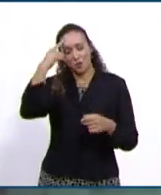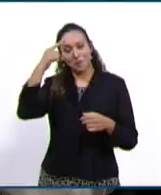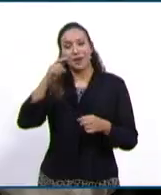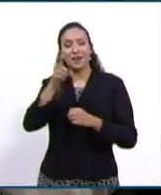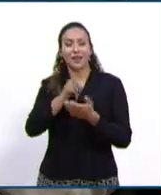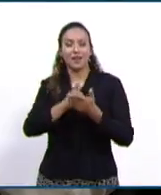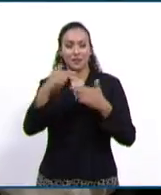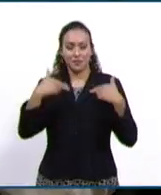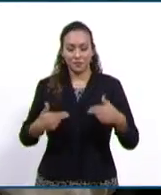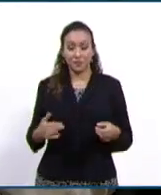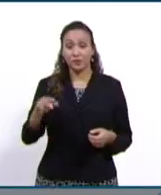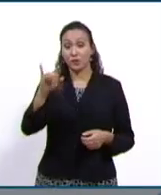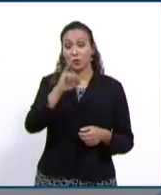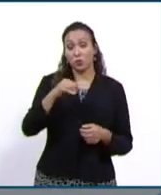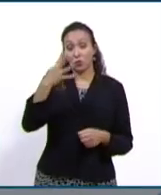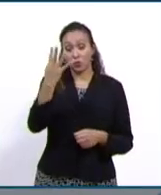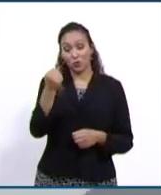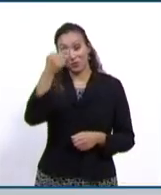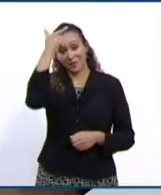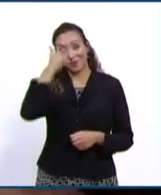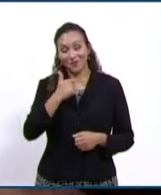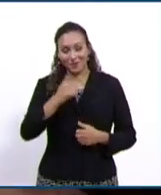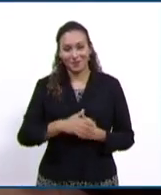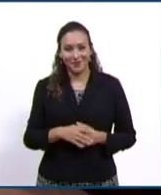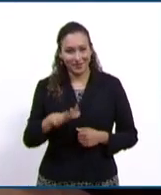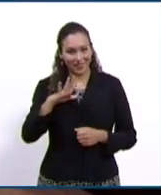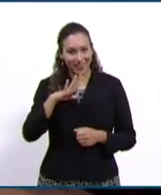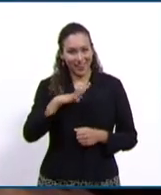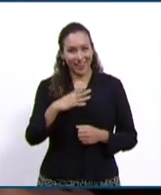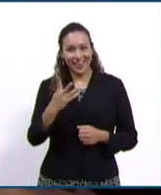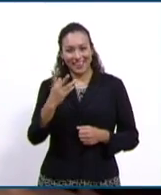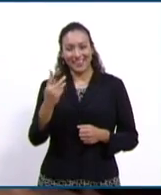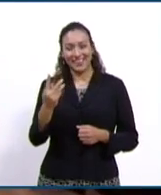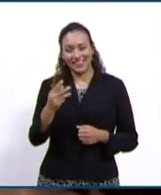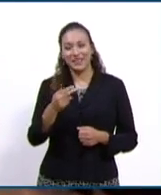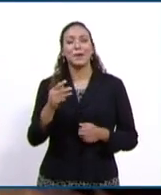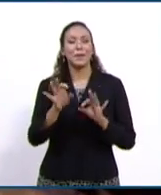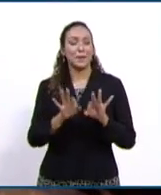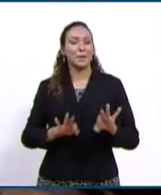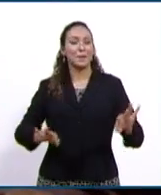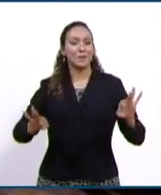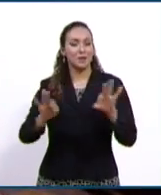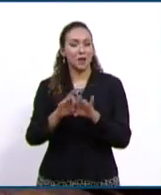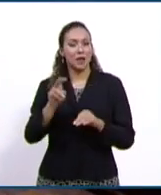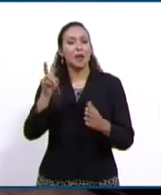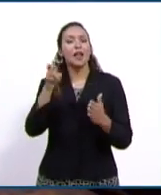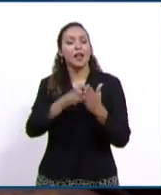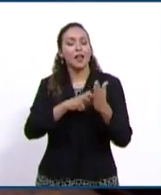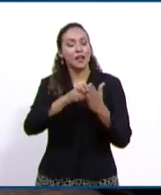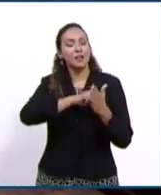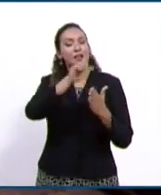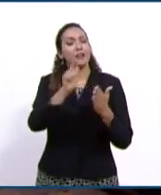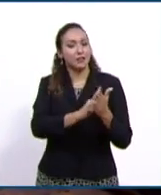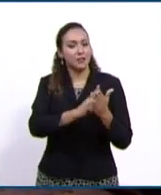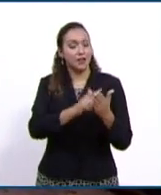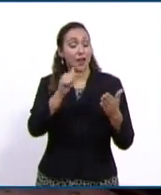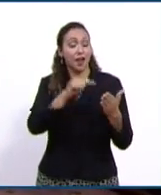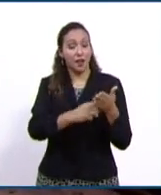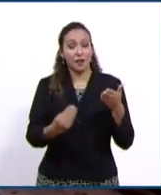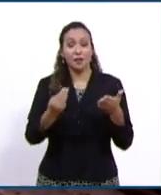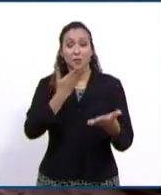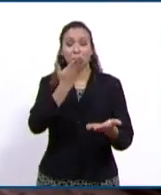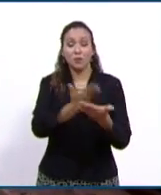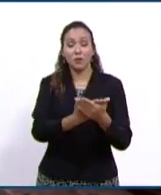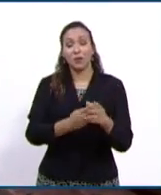El jueves, a las 9 de la noche, le tendremos un programa especial sobre la reforma a la Constitución, en donde se analizará la iniciativa en